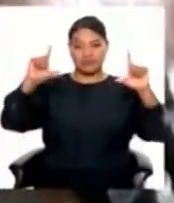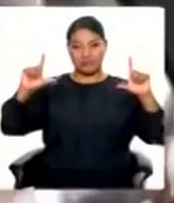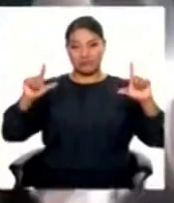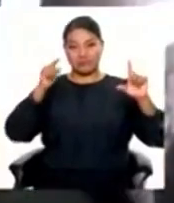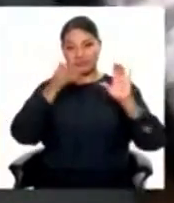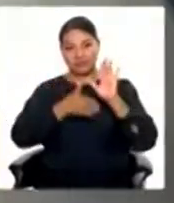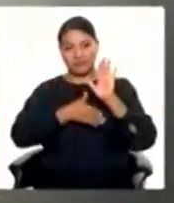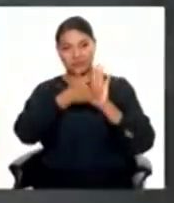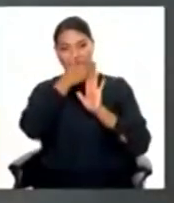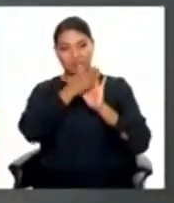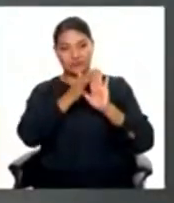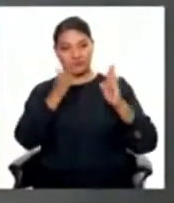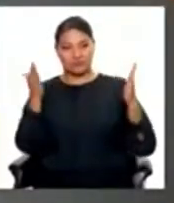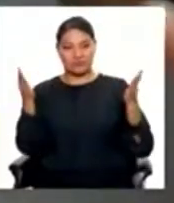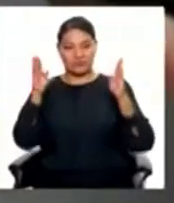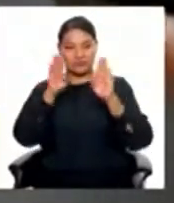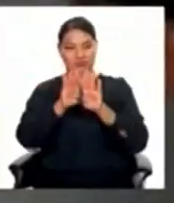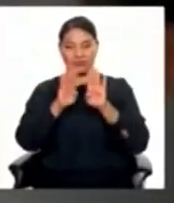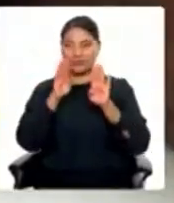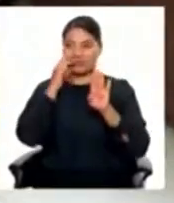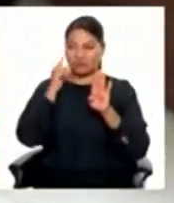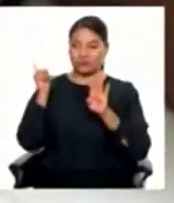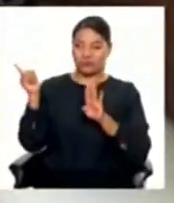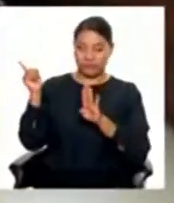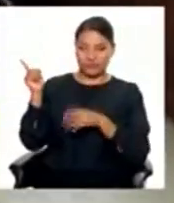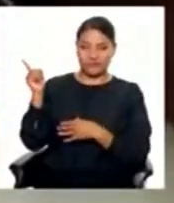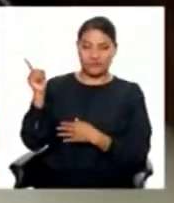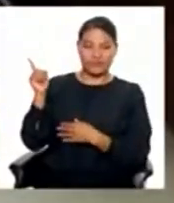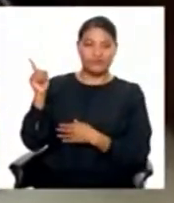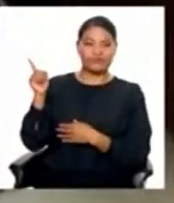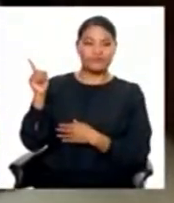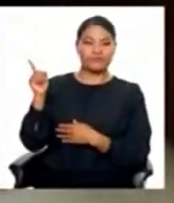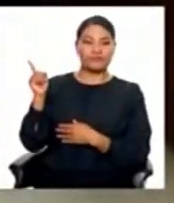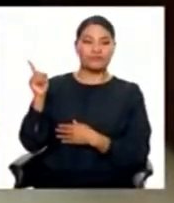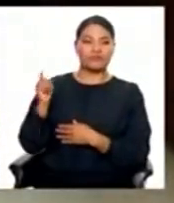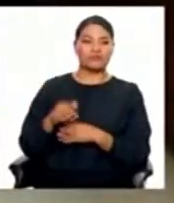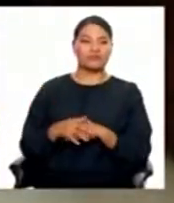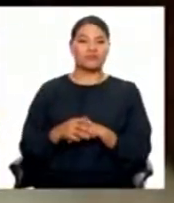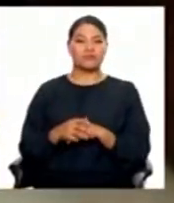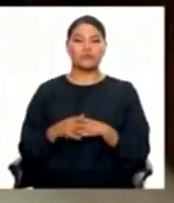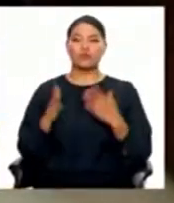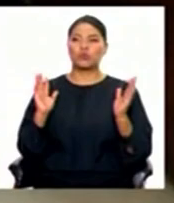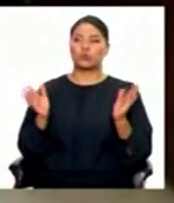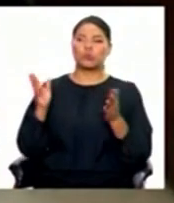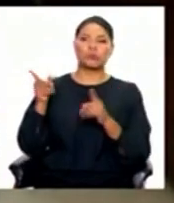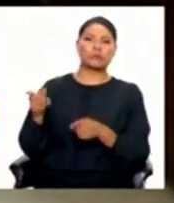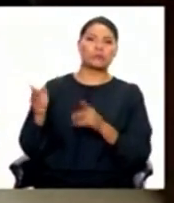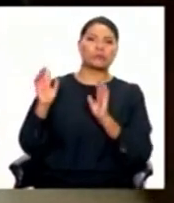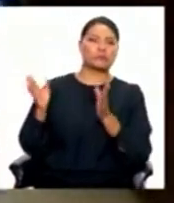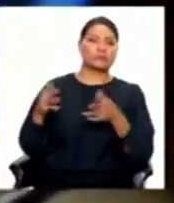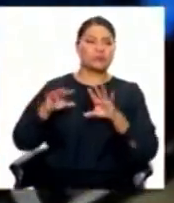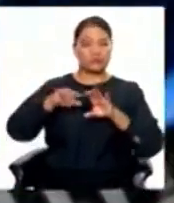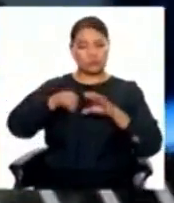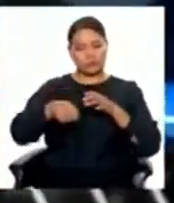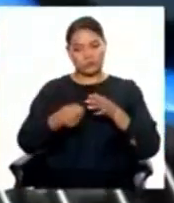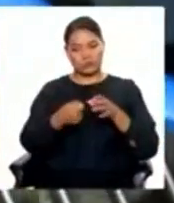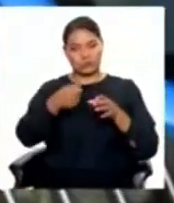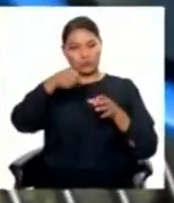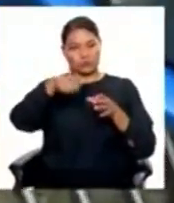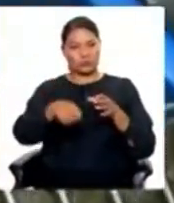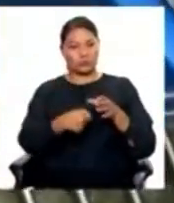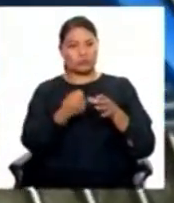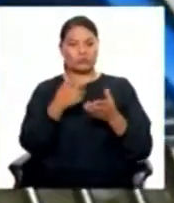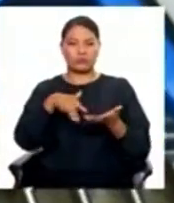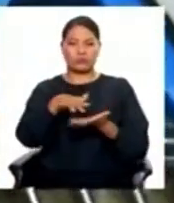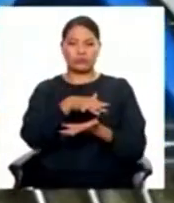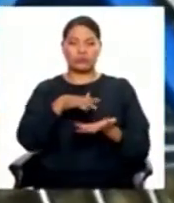tabla, mira esa congeladora de frío, ni para tocarla. Dios sabrá hace cuánto están esas cucharitas de chifa, de sopa,